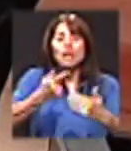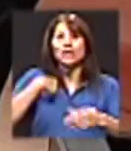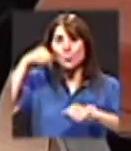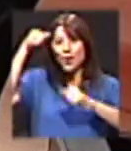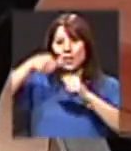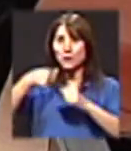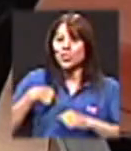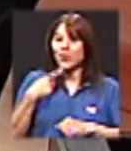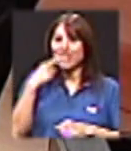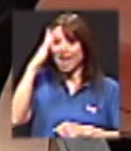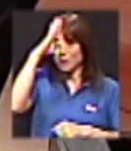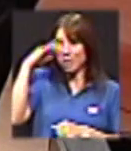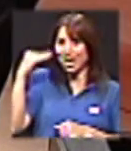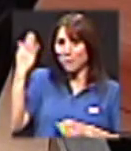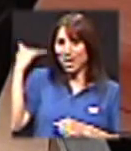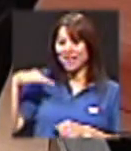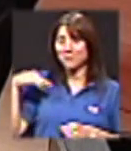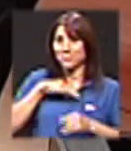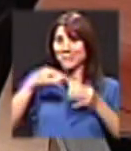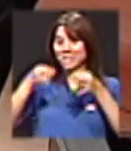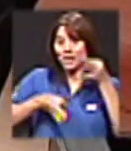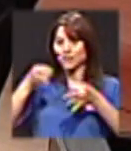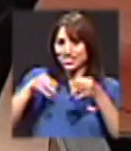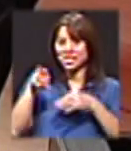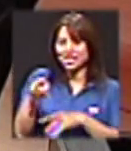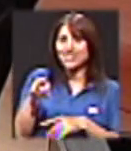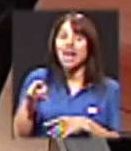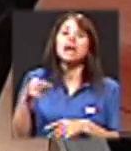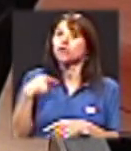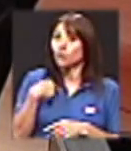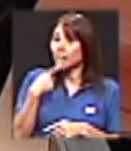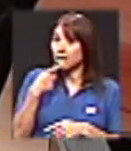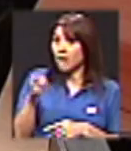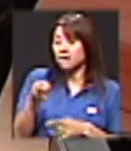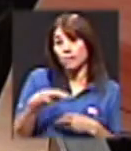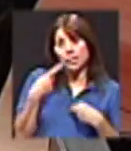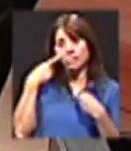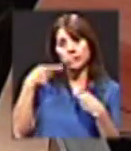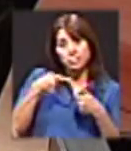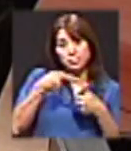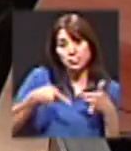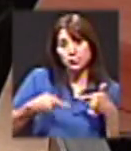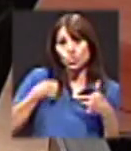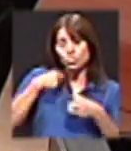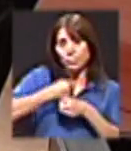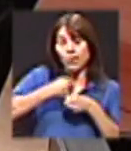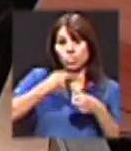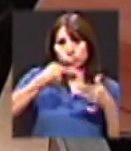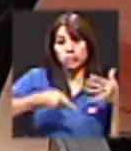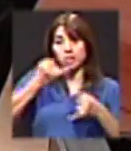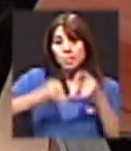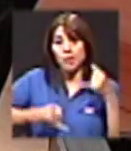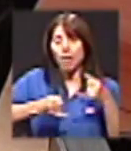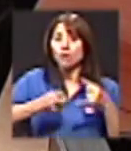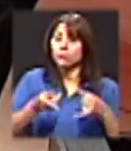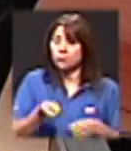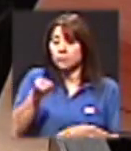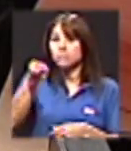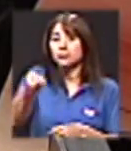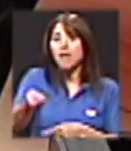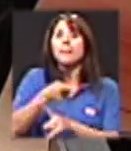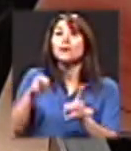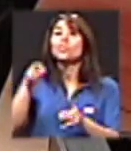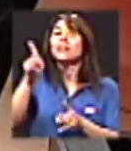Laura que, bueno, que se había hecho eso, pero que esto había que continuarlo. Porque si la cantidad de privados de